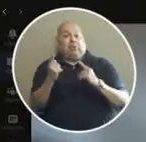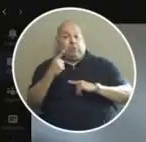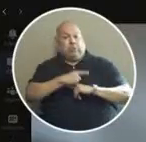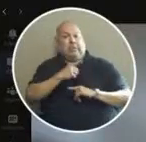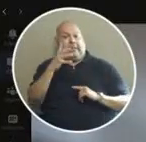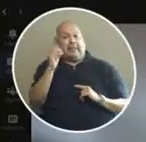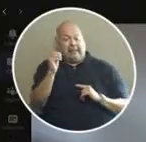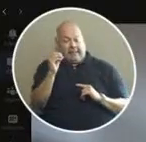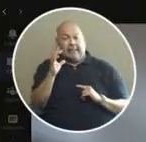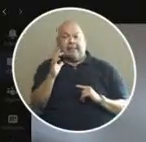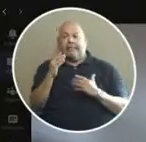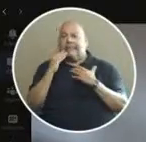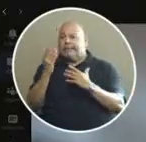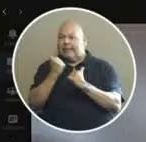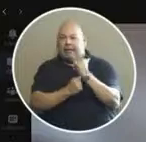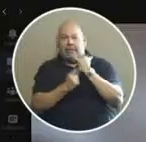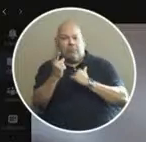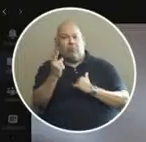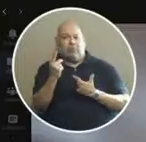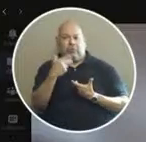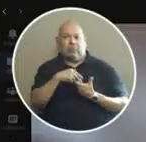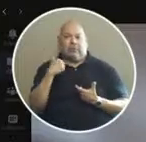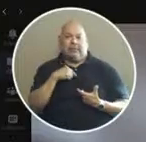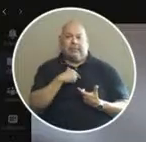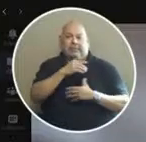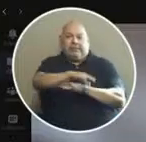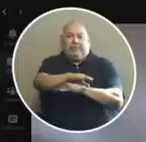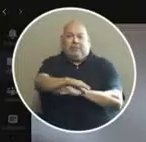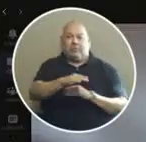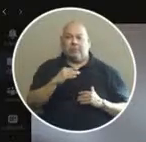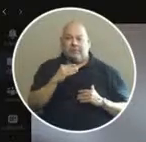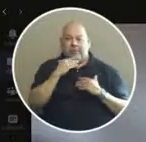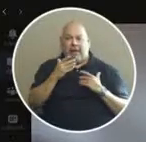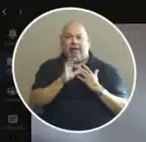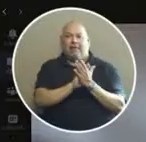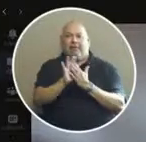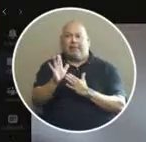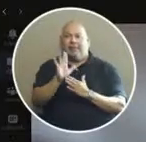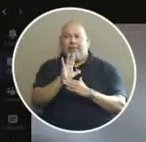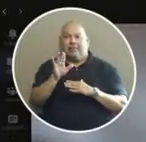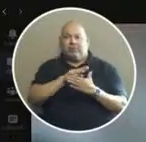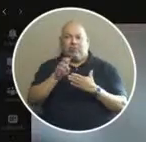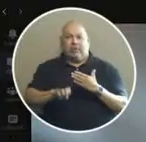today. We thank everybody who joined us this afternoon, and have a blessed weekend. Thank you.